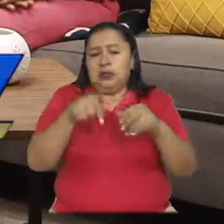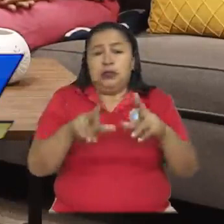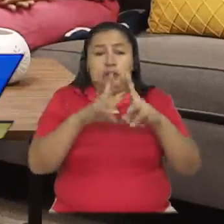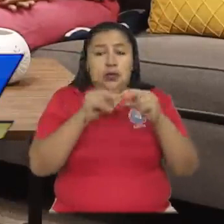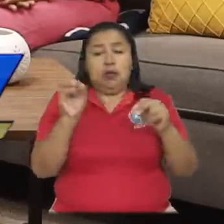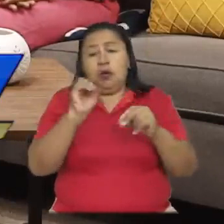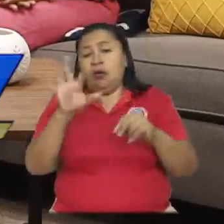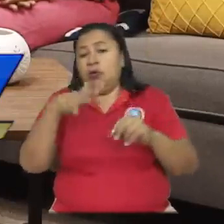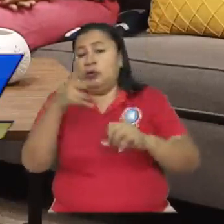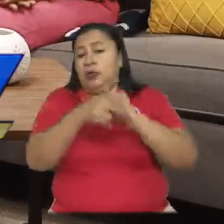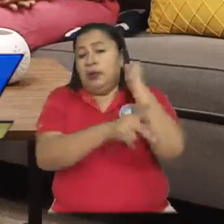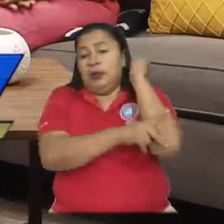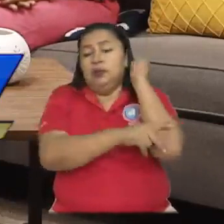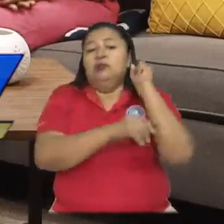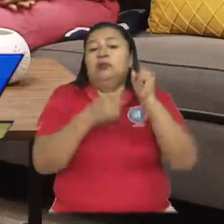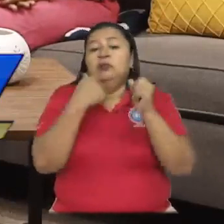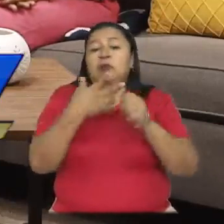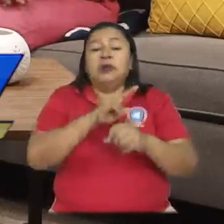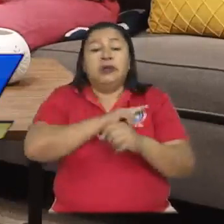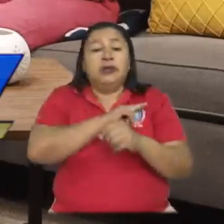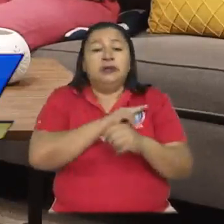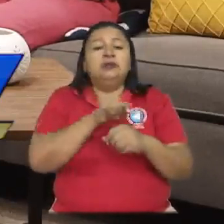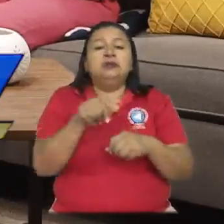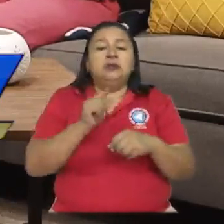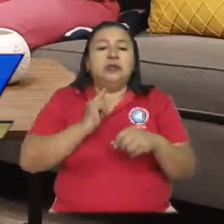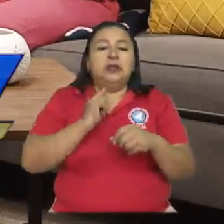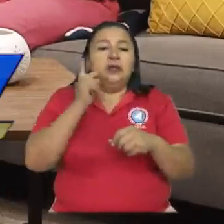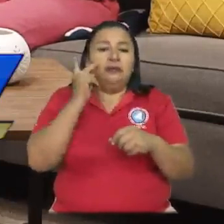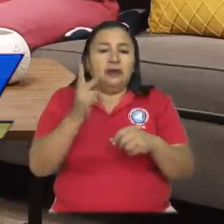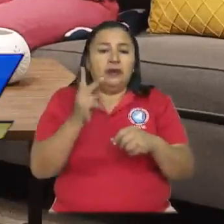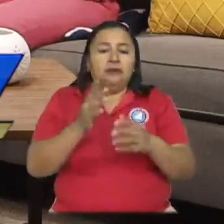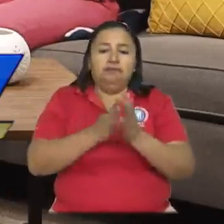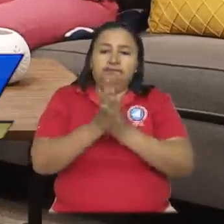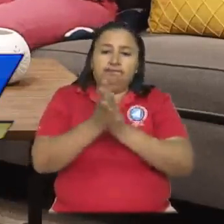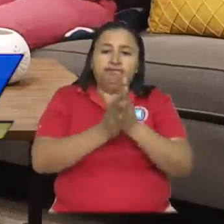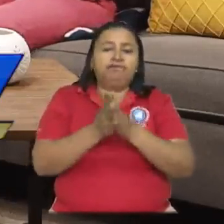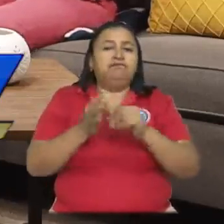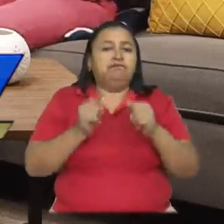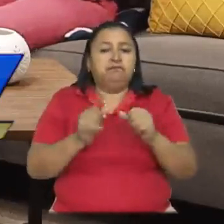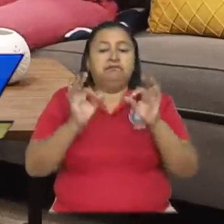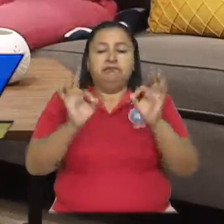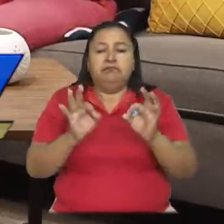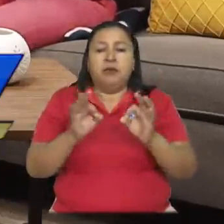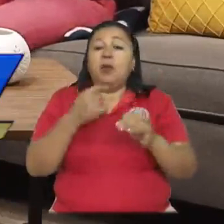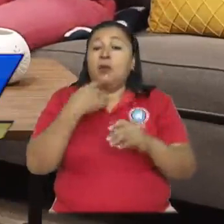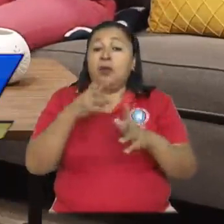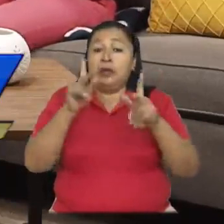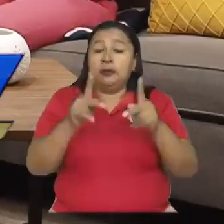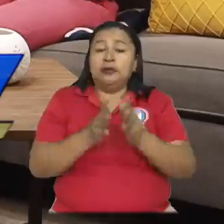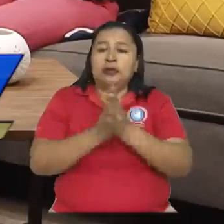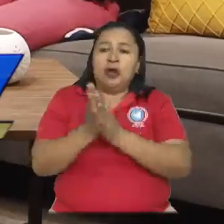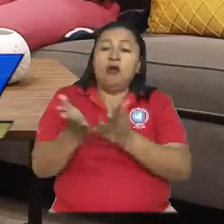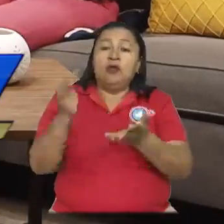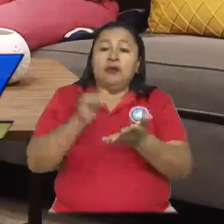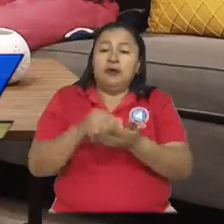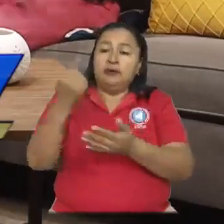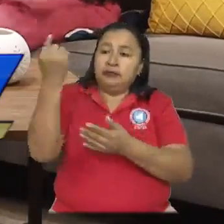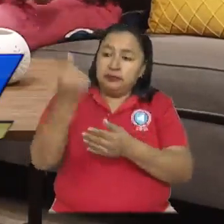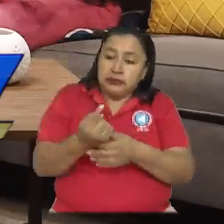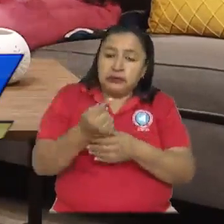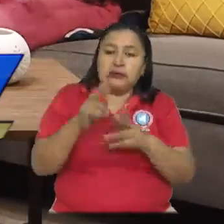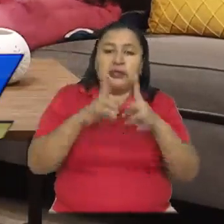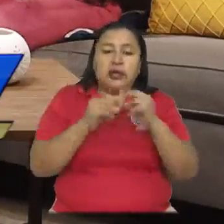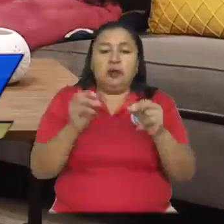otras nacionalidades, ¿verdad? Porque eso tiene que ver con la satisfacción con que la gente regrese a nuestro país,